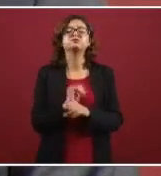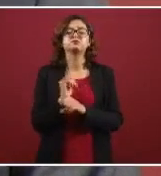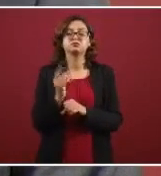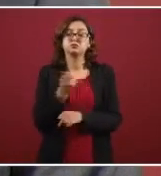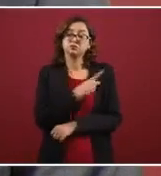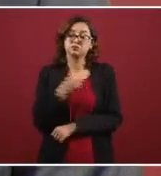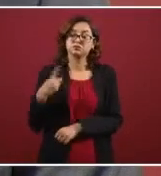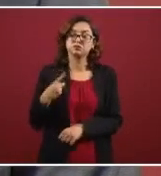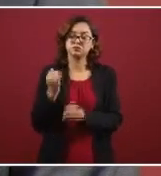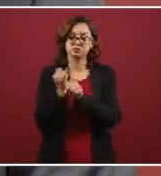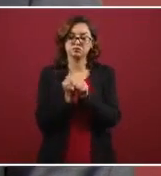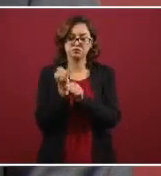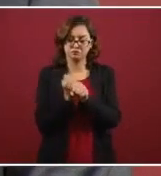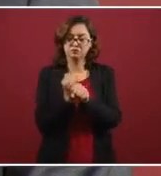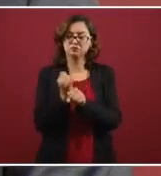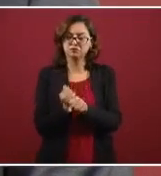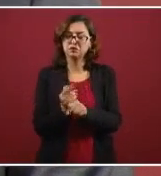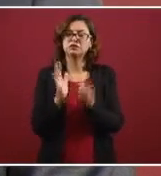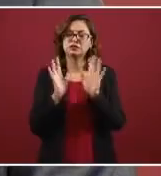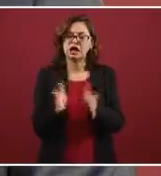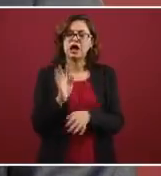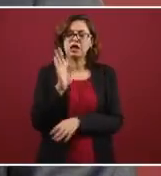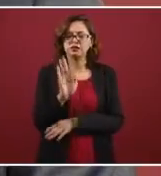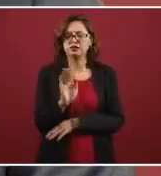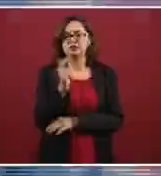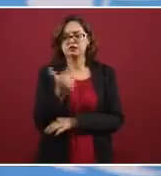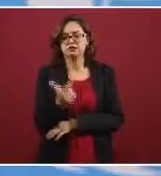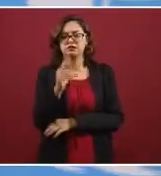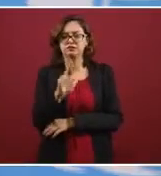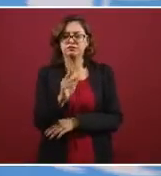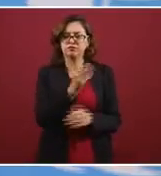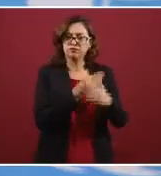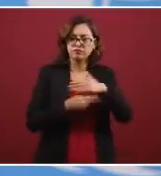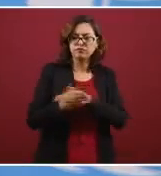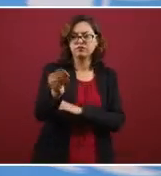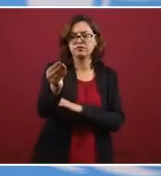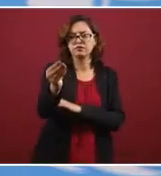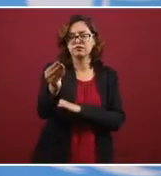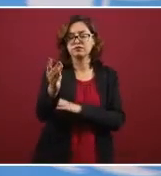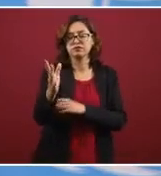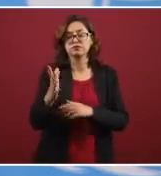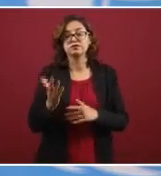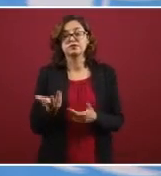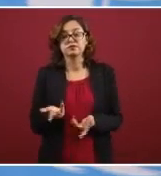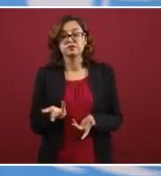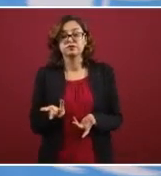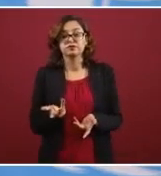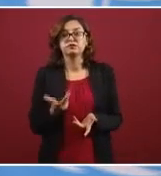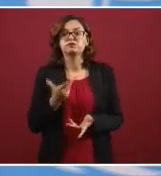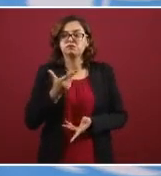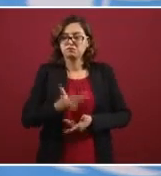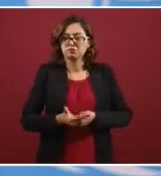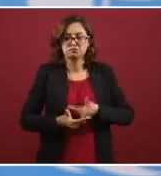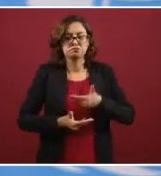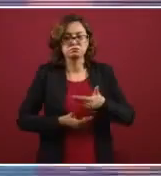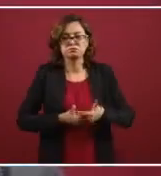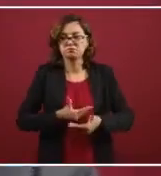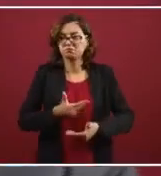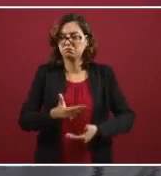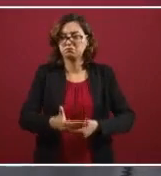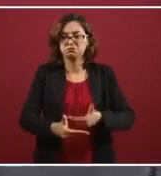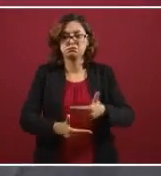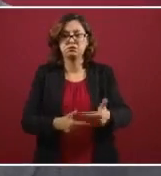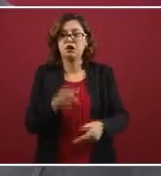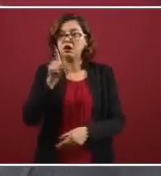investigación que tiene la Fiscalía General y va